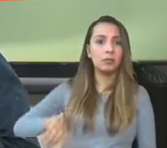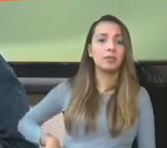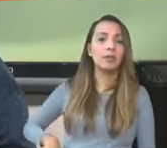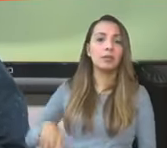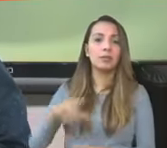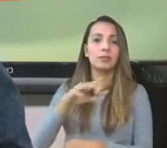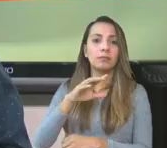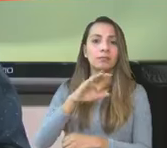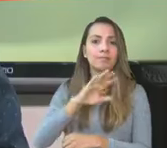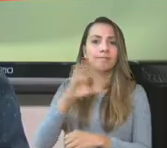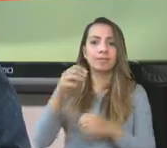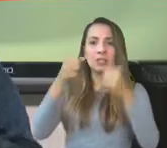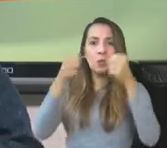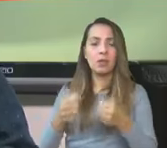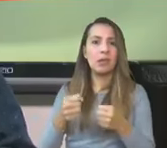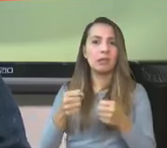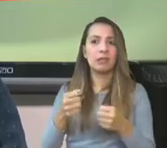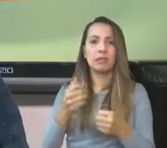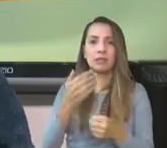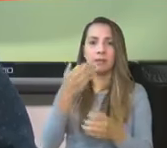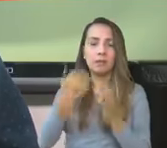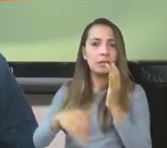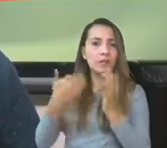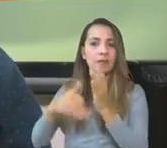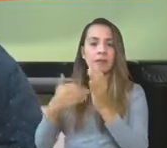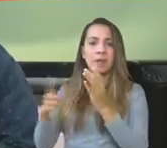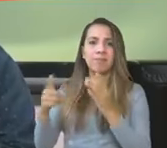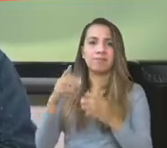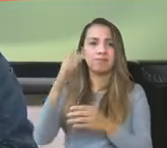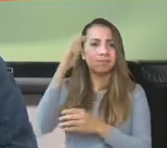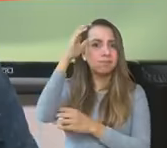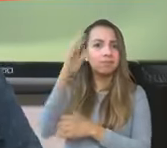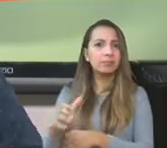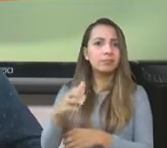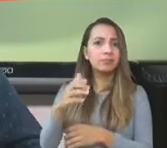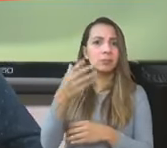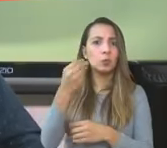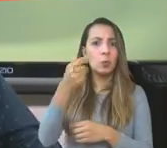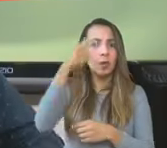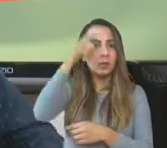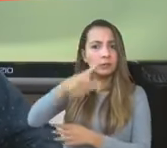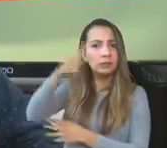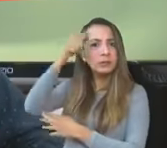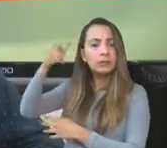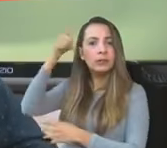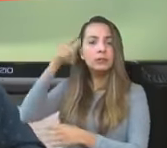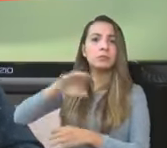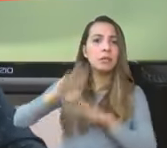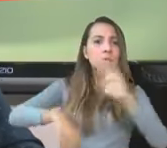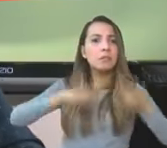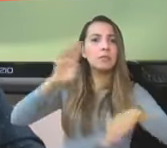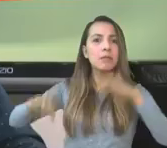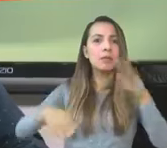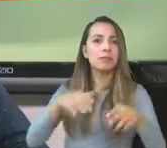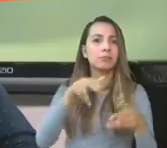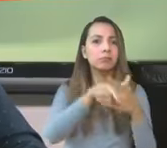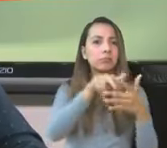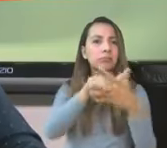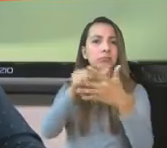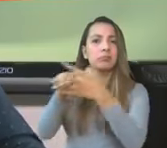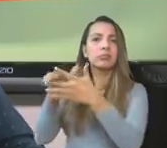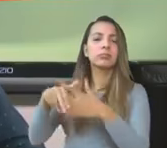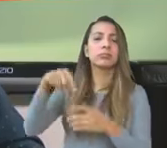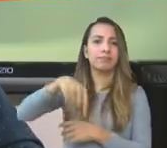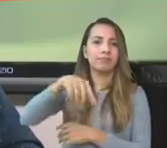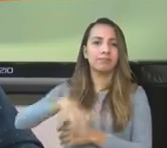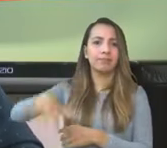ve rebasado en materia de seguridad, esto a raíz de la ola de homicidios que se han vivido en los últimos días en el puerto y que al